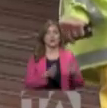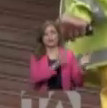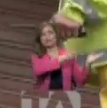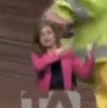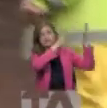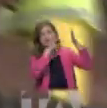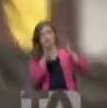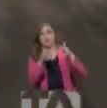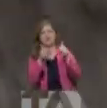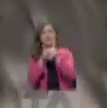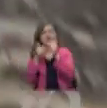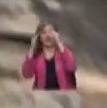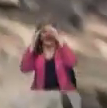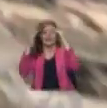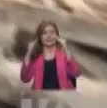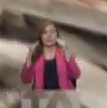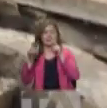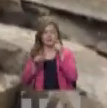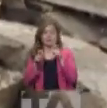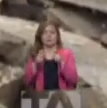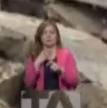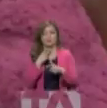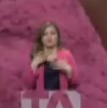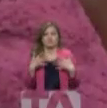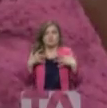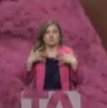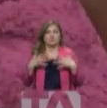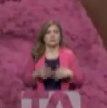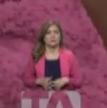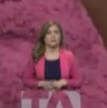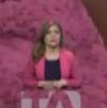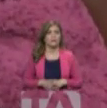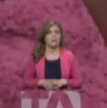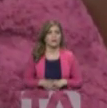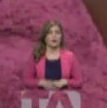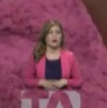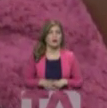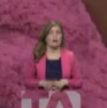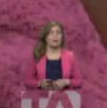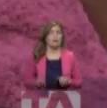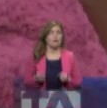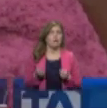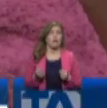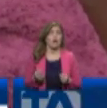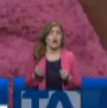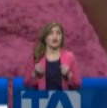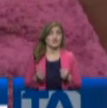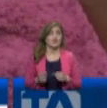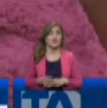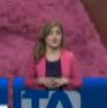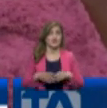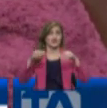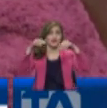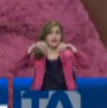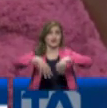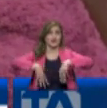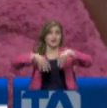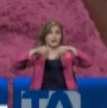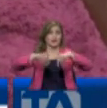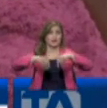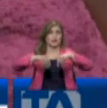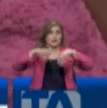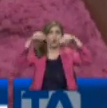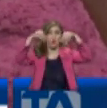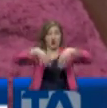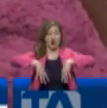viviendas del sector, provocando un gran susto a los vecinos. Dura fue la tempestad y estaba pasando el agua